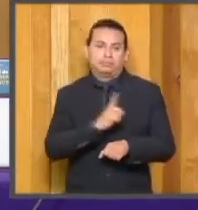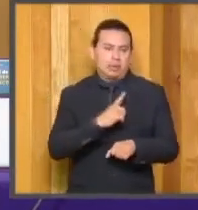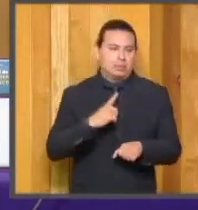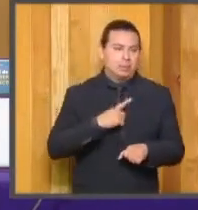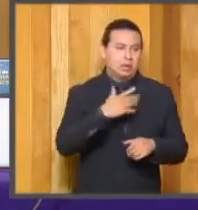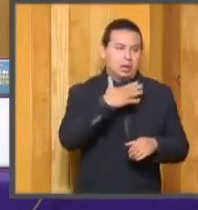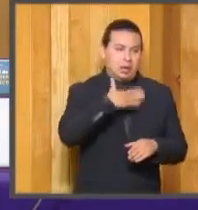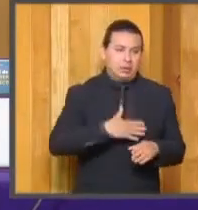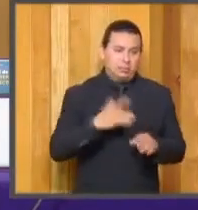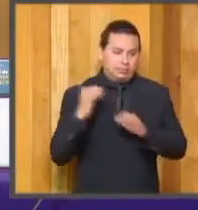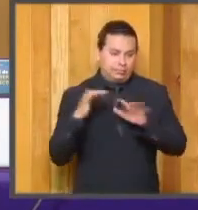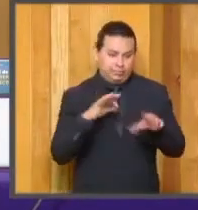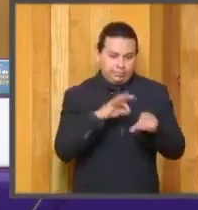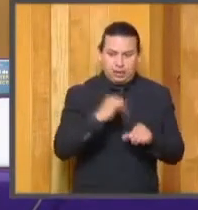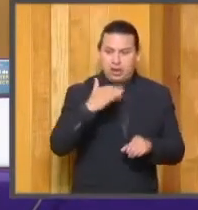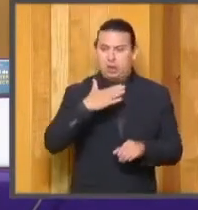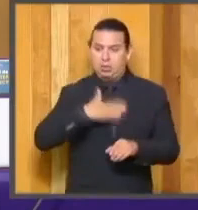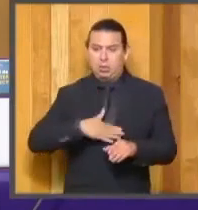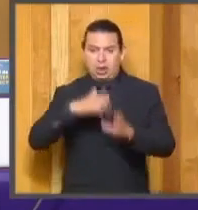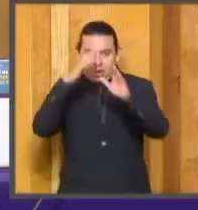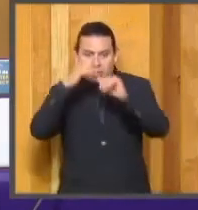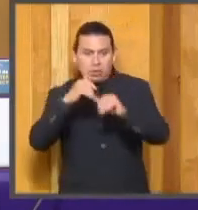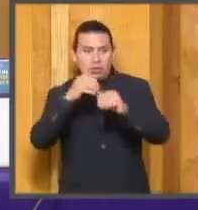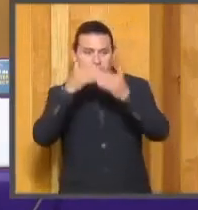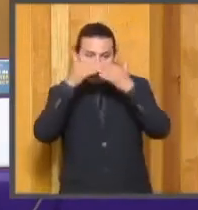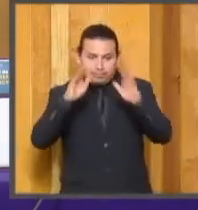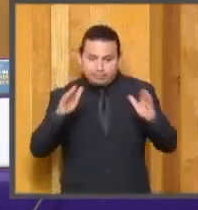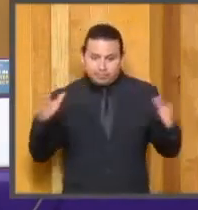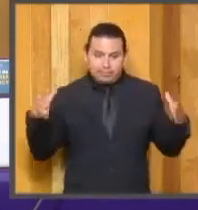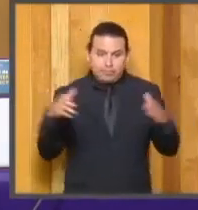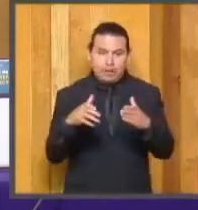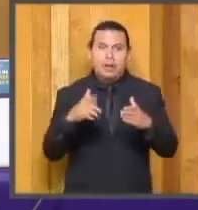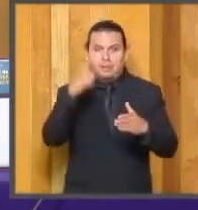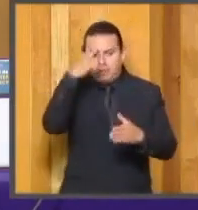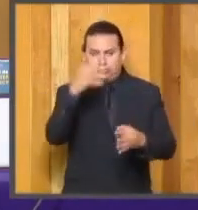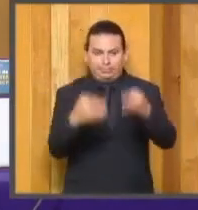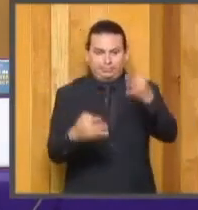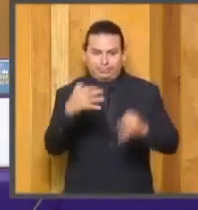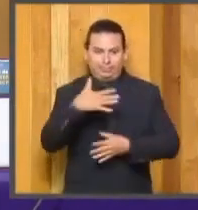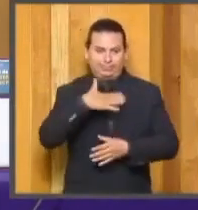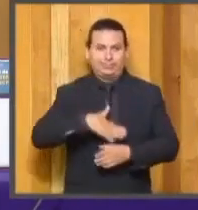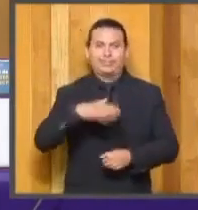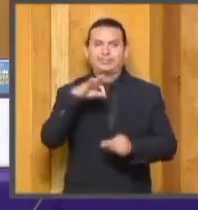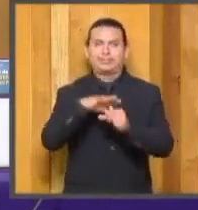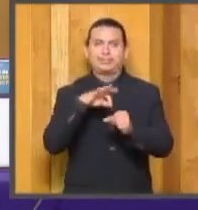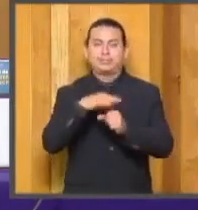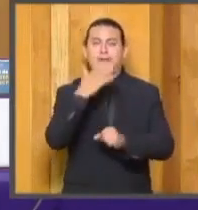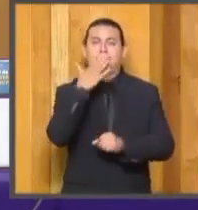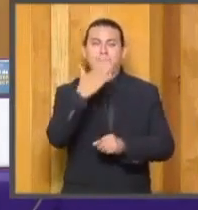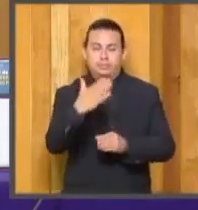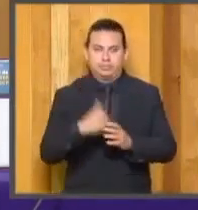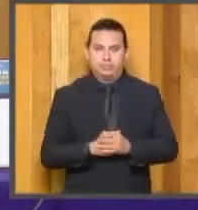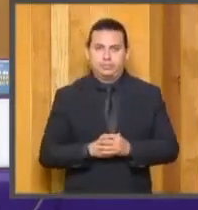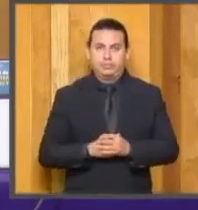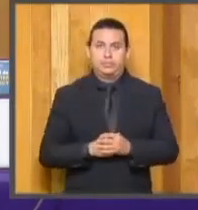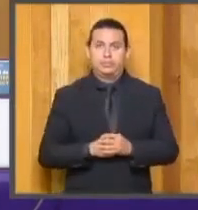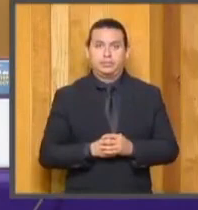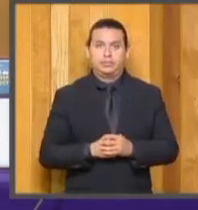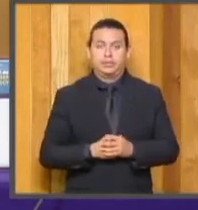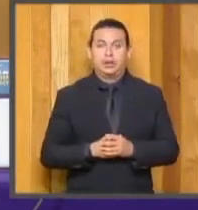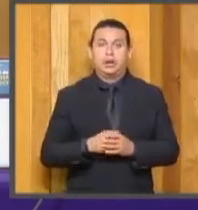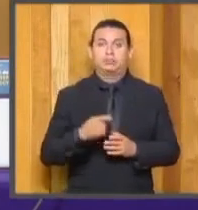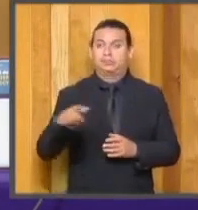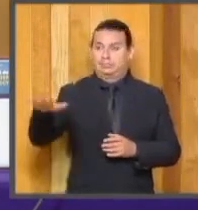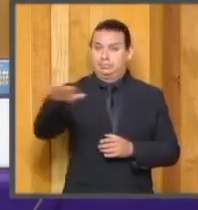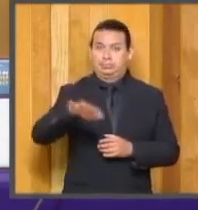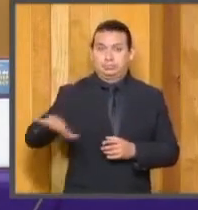que la transparencia sea una condición sin ecuanón de la justicia electoral solamente garantizando el derecho a saber de